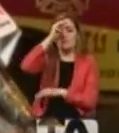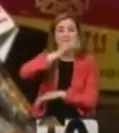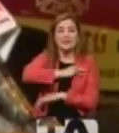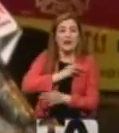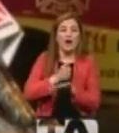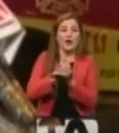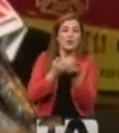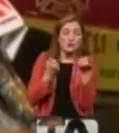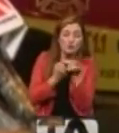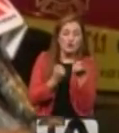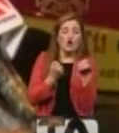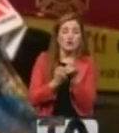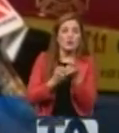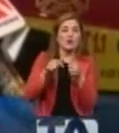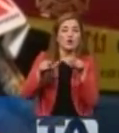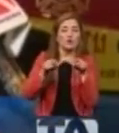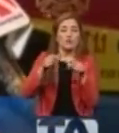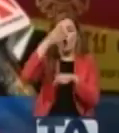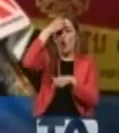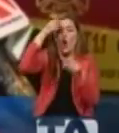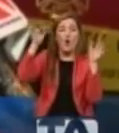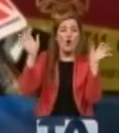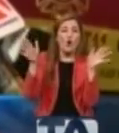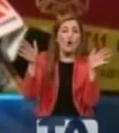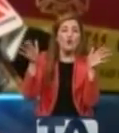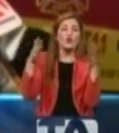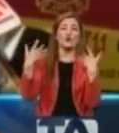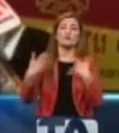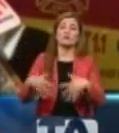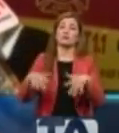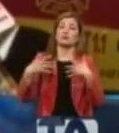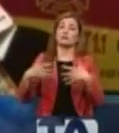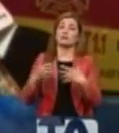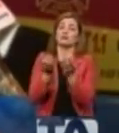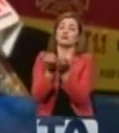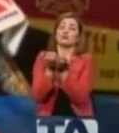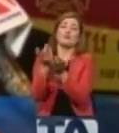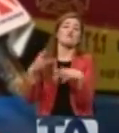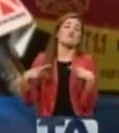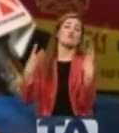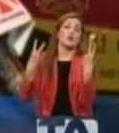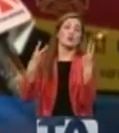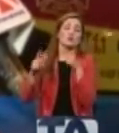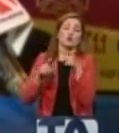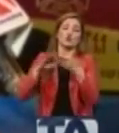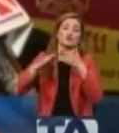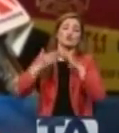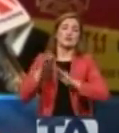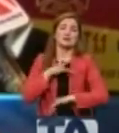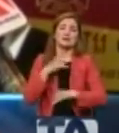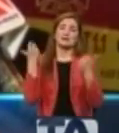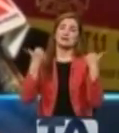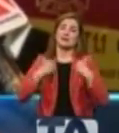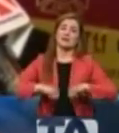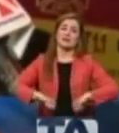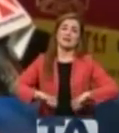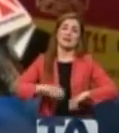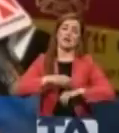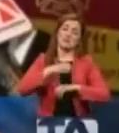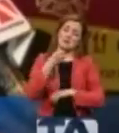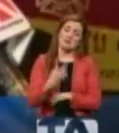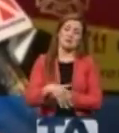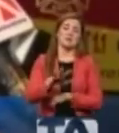Es un lugar donde anidan los cóndores, eso nos comunican los comuneros y eso da mucha pena porque hemos